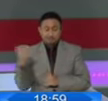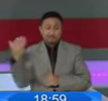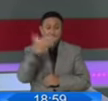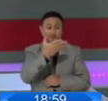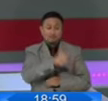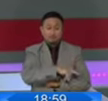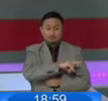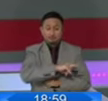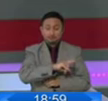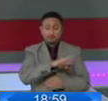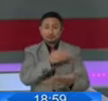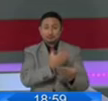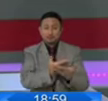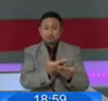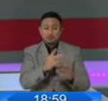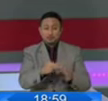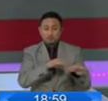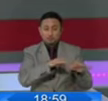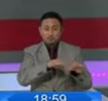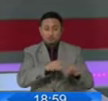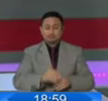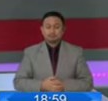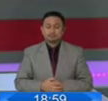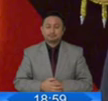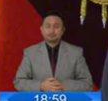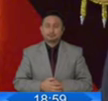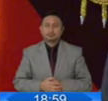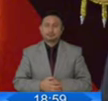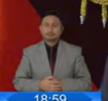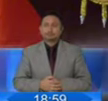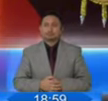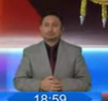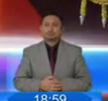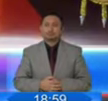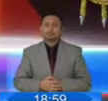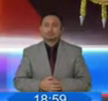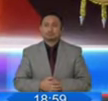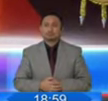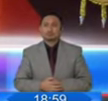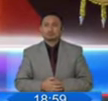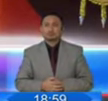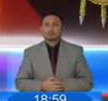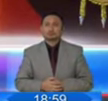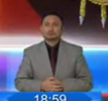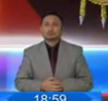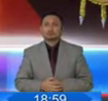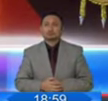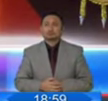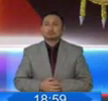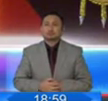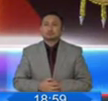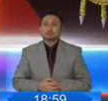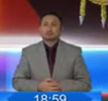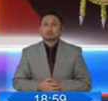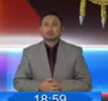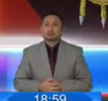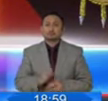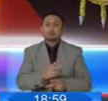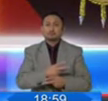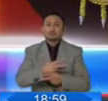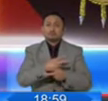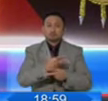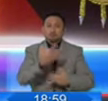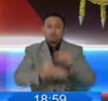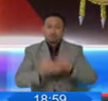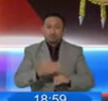que comparezca ante la Comisión de Fiscalización. El Consejo de Administración de la Legislatura, por unanimidad,